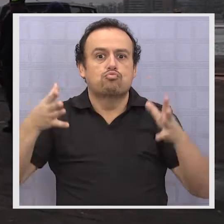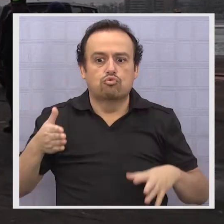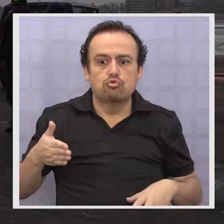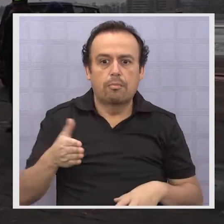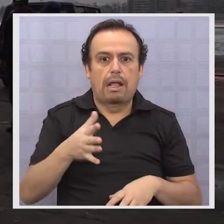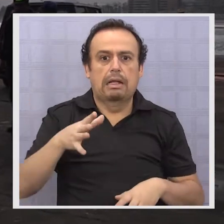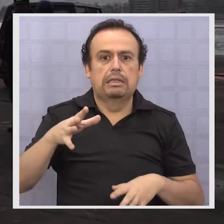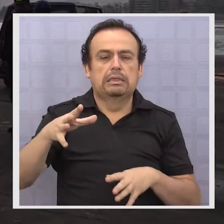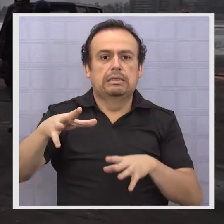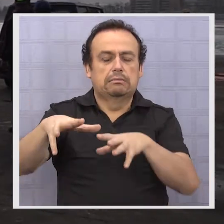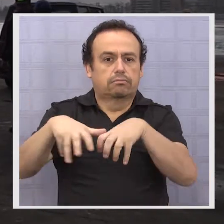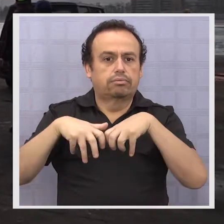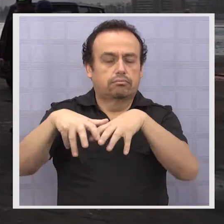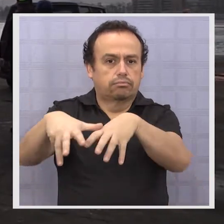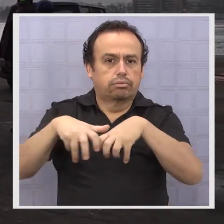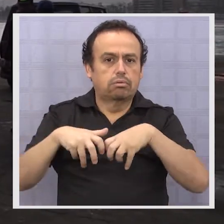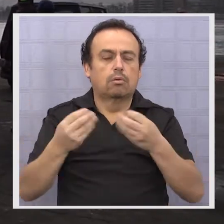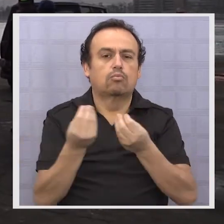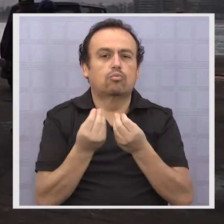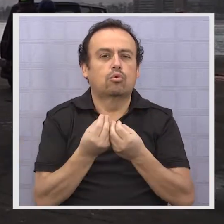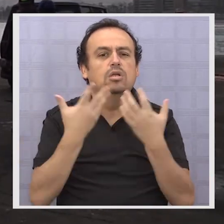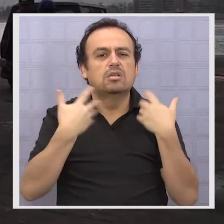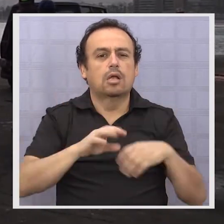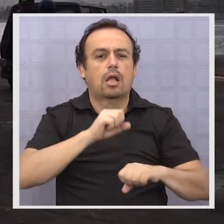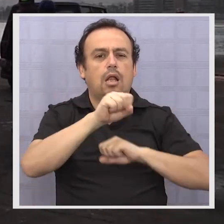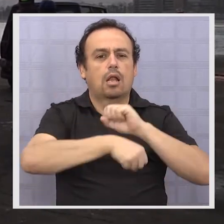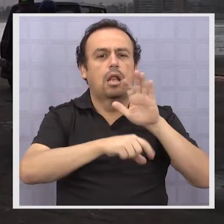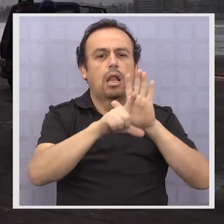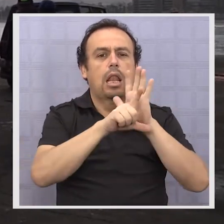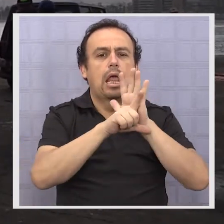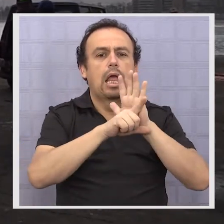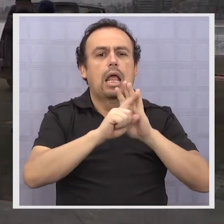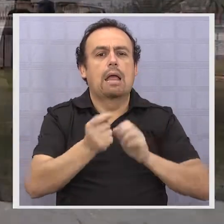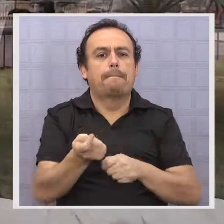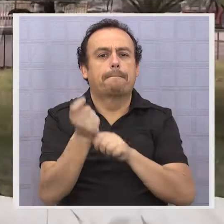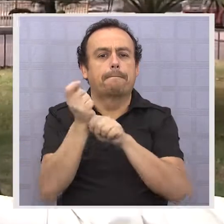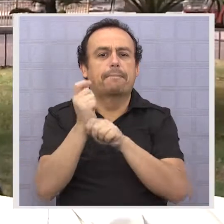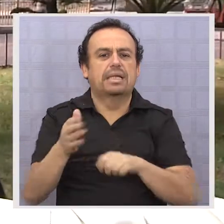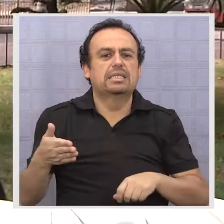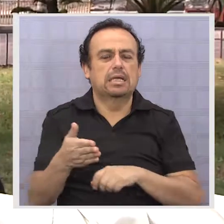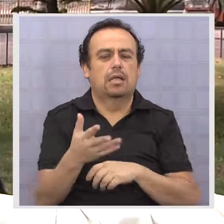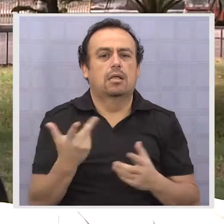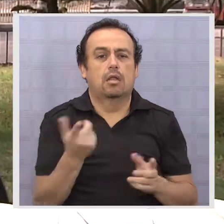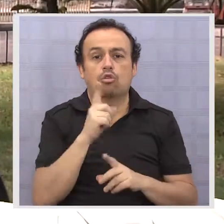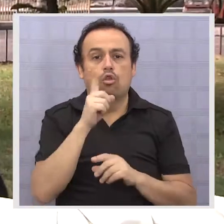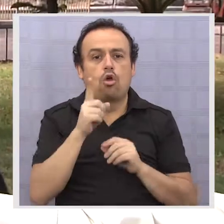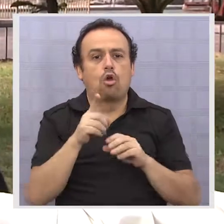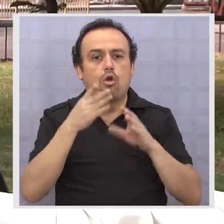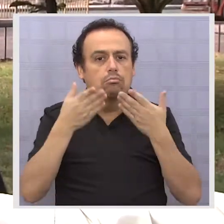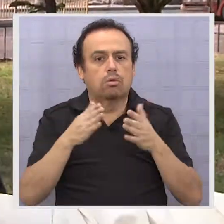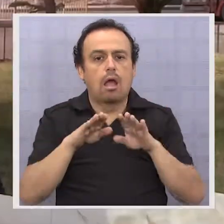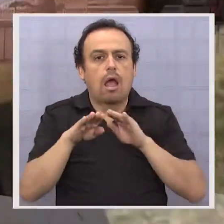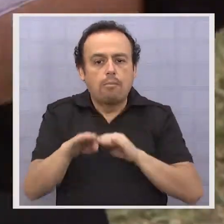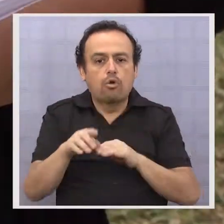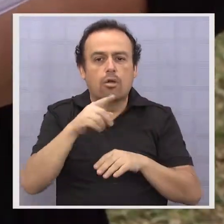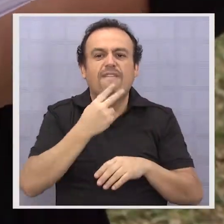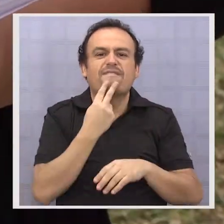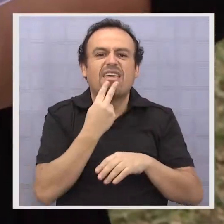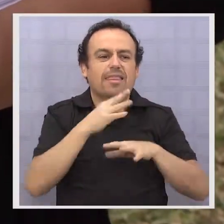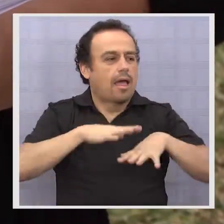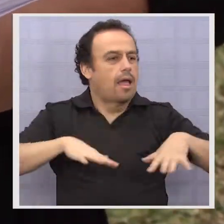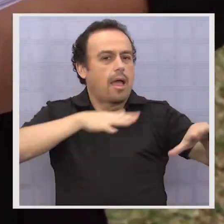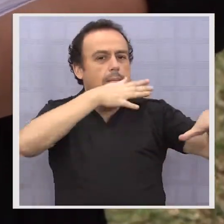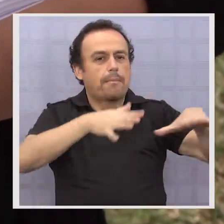sobrepesca. Y se acaba de aprobar la ley de pesca, que también tampoco favorece en el fondo la vida marina.